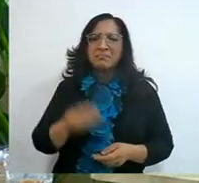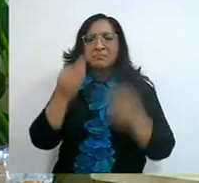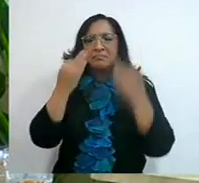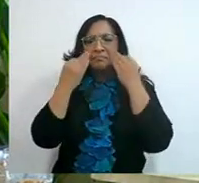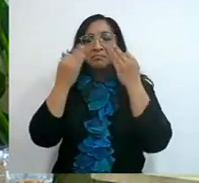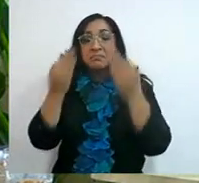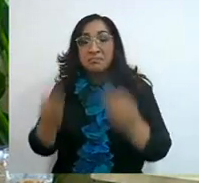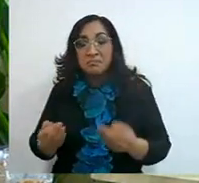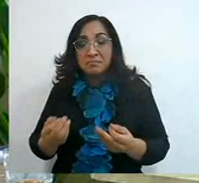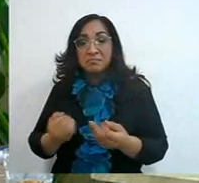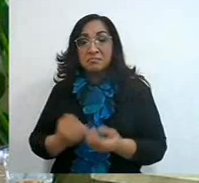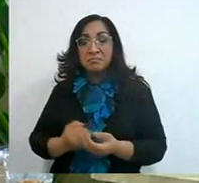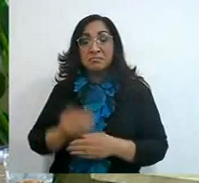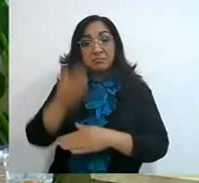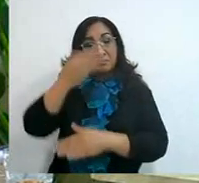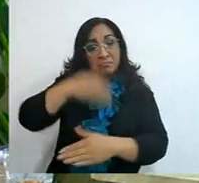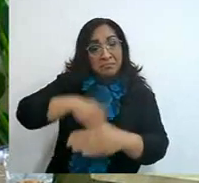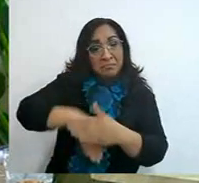mal.